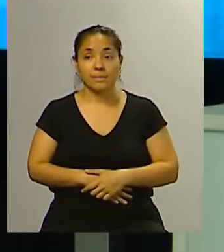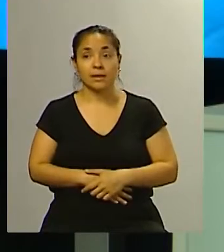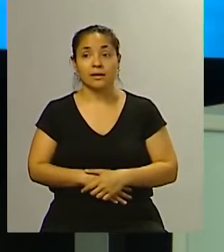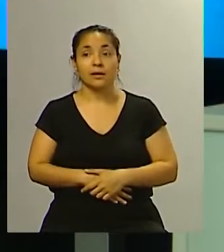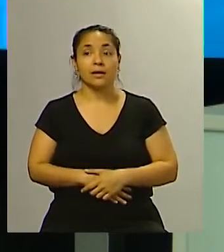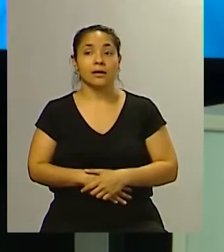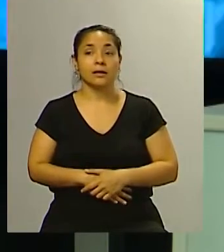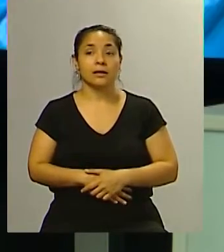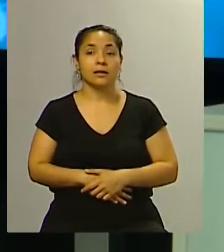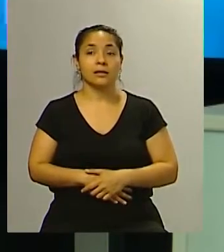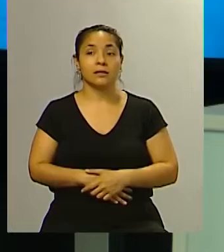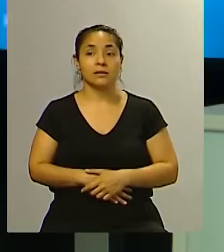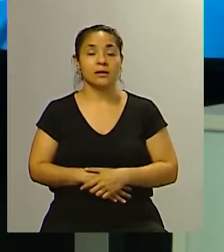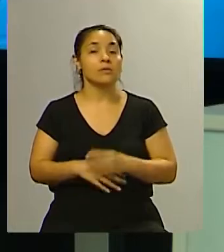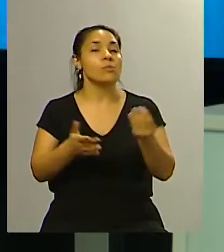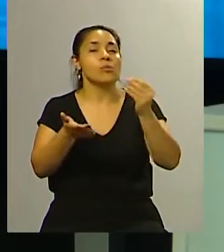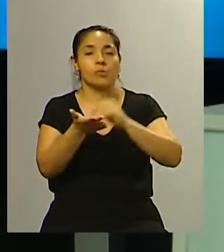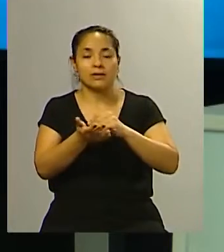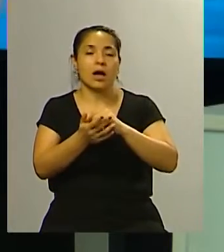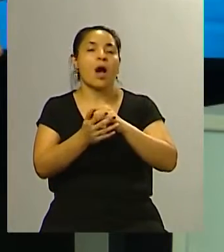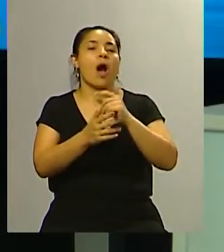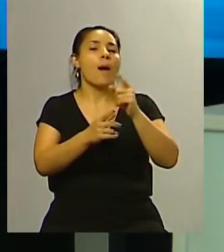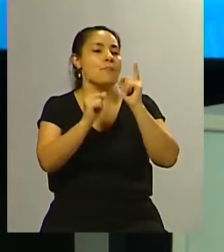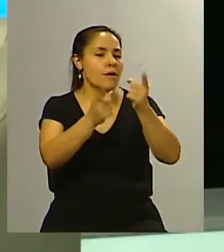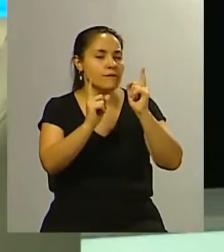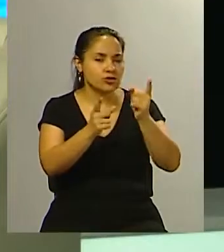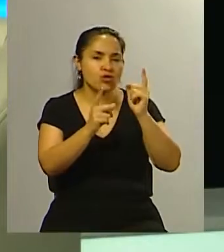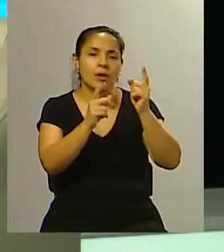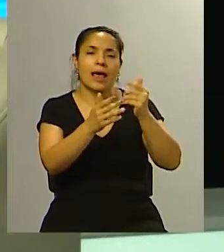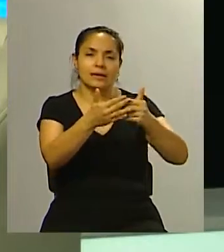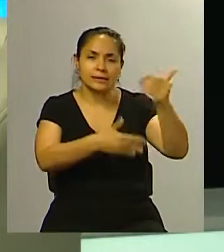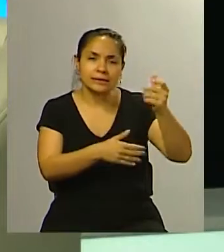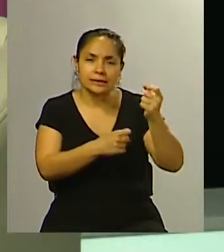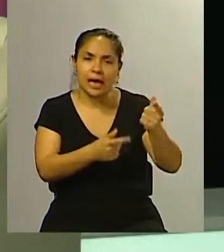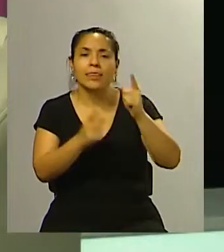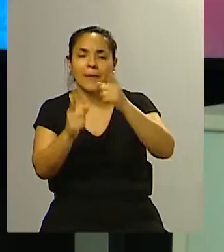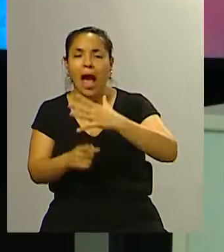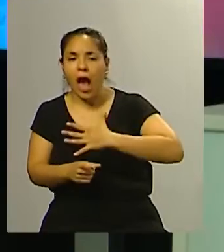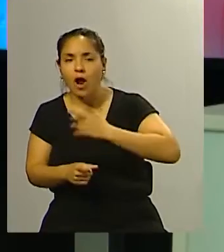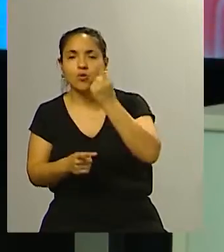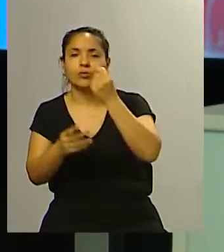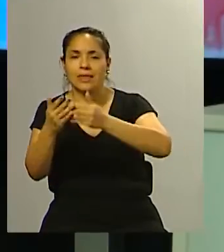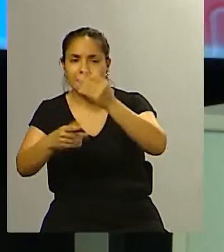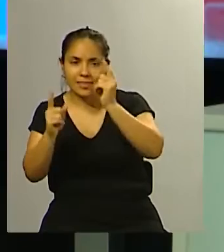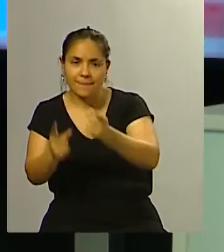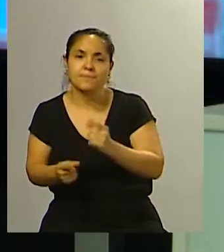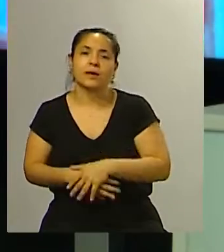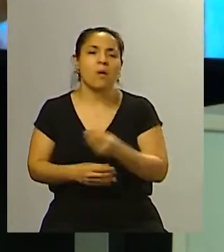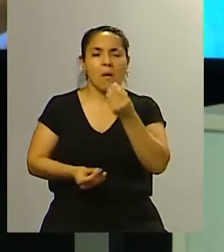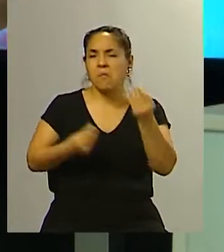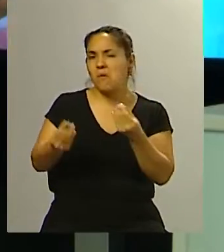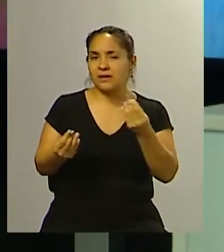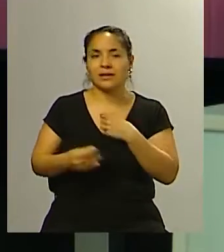hincapié y lo mencionaste esto de se evalúa a los docentes, se evalúa a los directivos también. Sí. ¿Cómo es ese proceso, digo, teniendo en cuenta que no